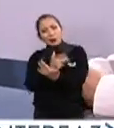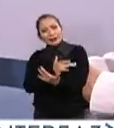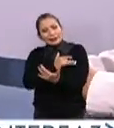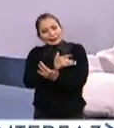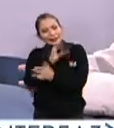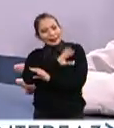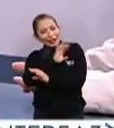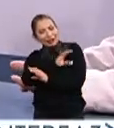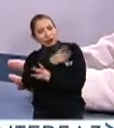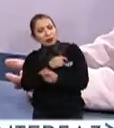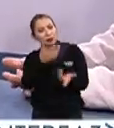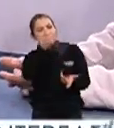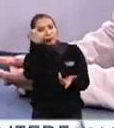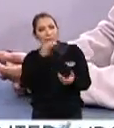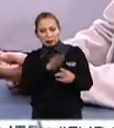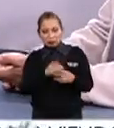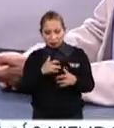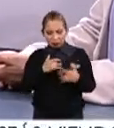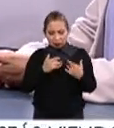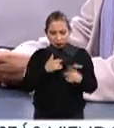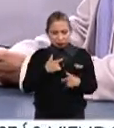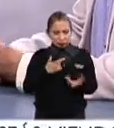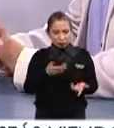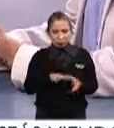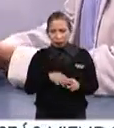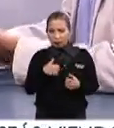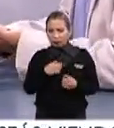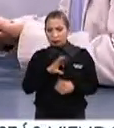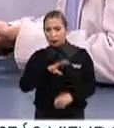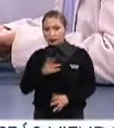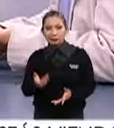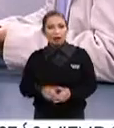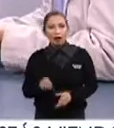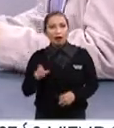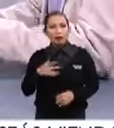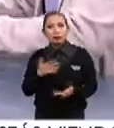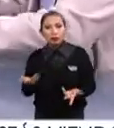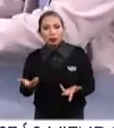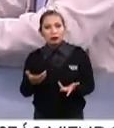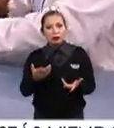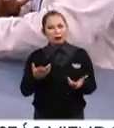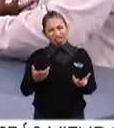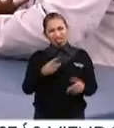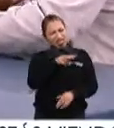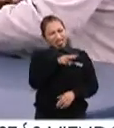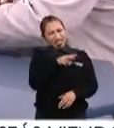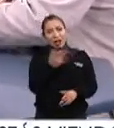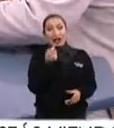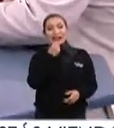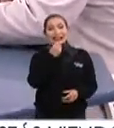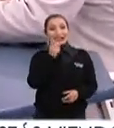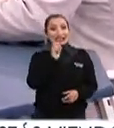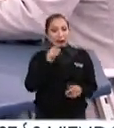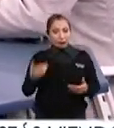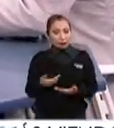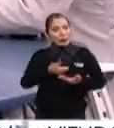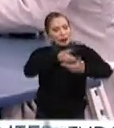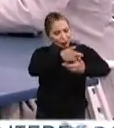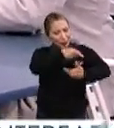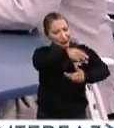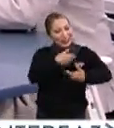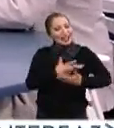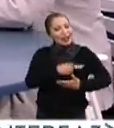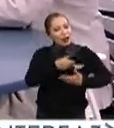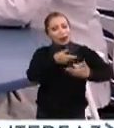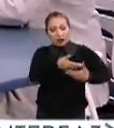efectivamente si no sabe reconocer cuáles son sus emociones y cómo está viviendo la paternidad cuando le ponen a un niño o una niña en brazos, ¿no?